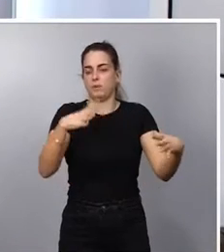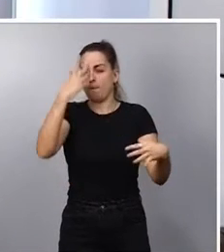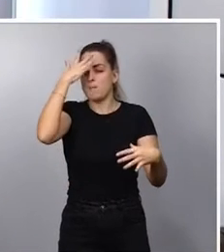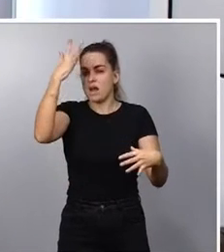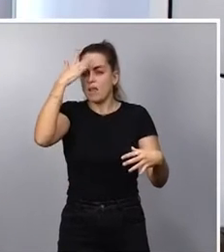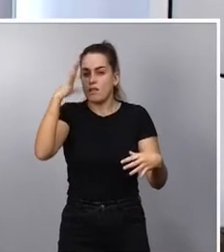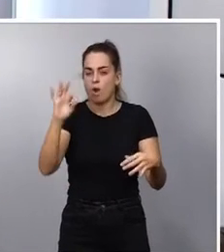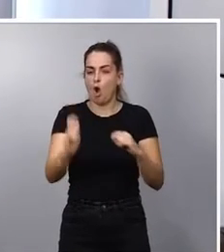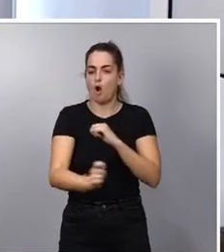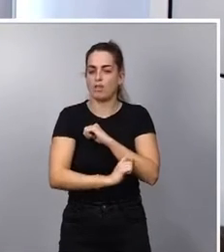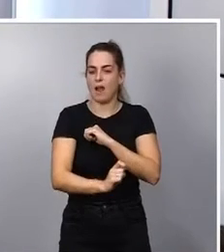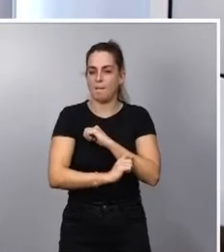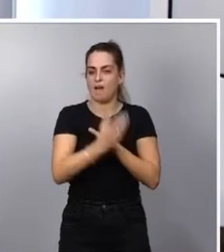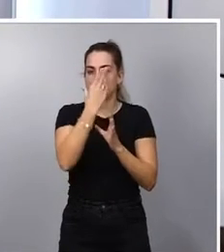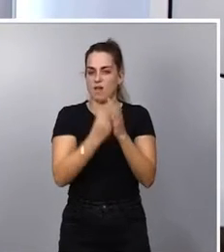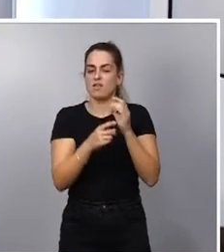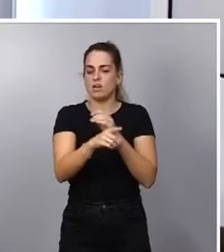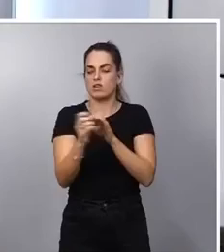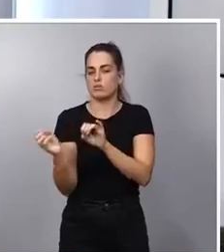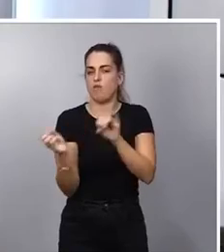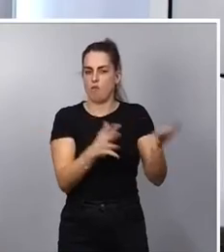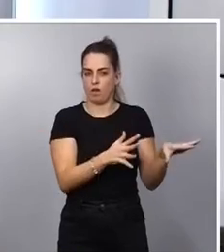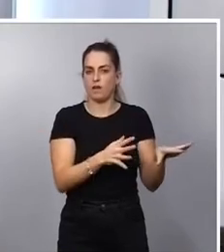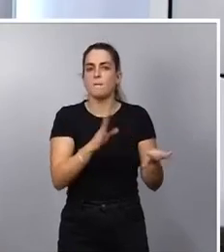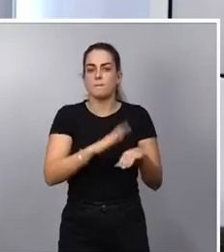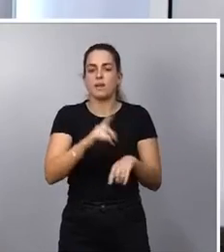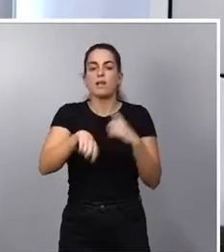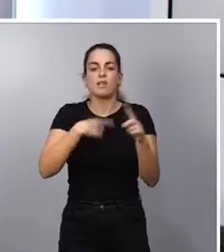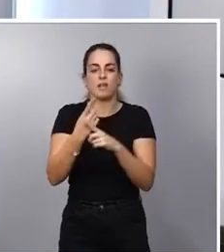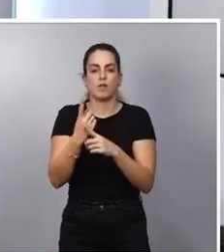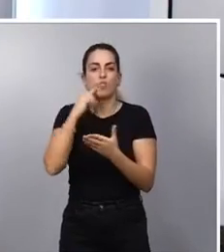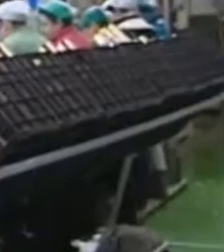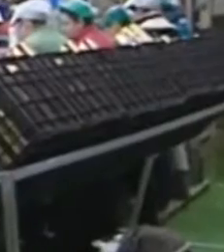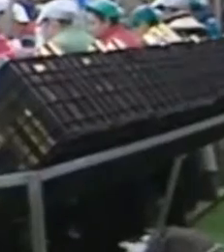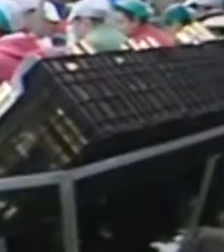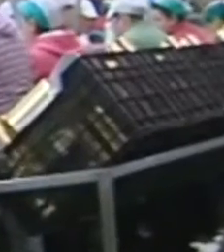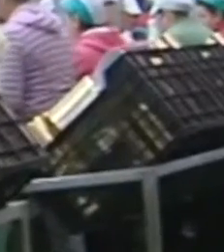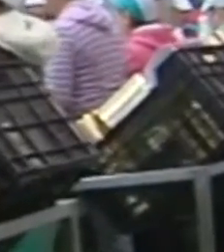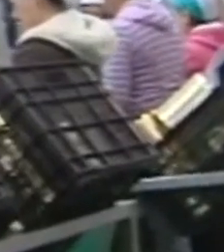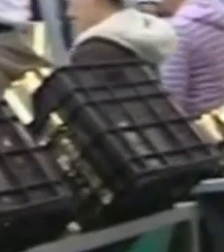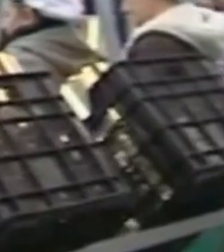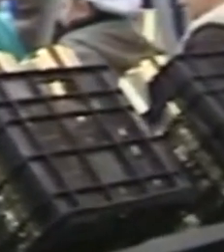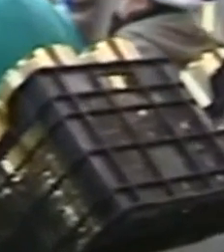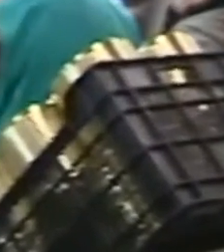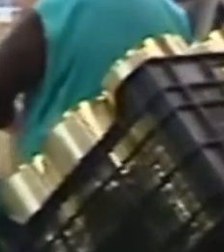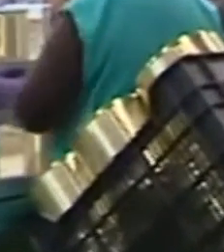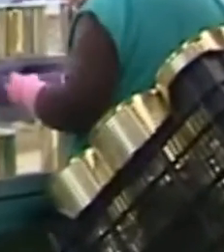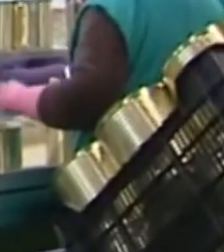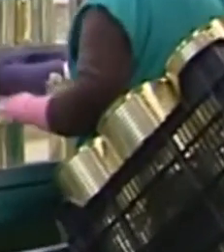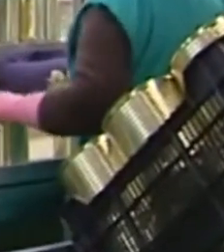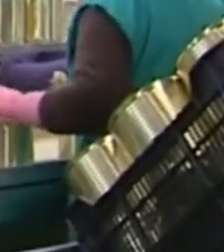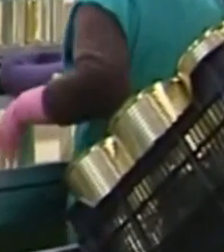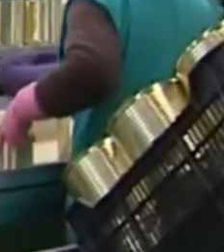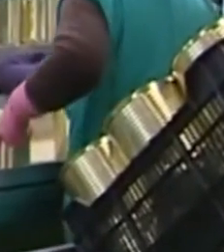de la precariedad para que singularmente dejen de tener vidas precarias los empresarios valoran la estabilidad que puede atraer